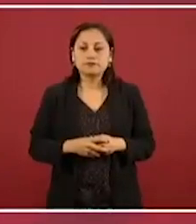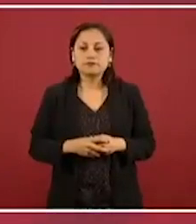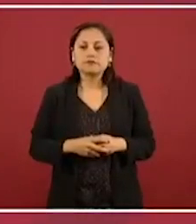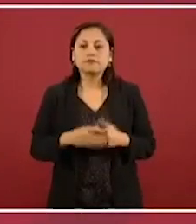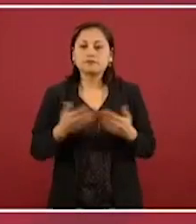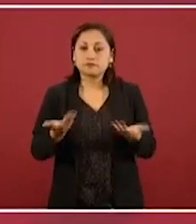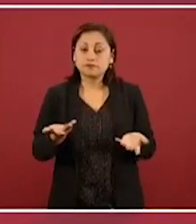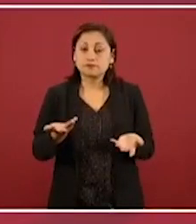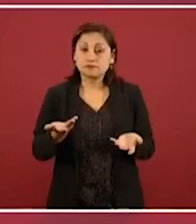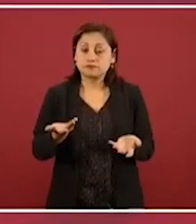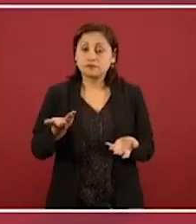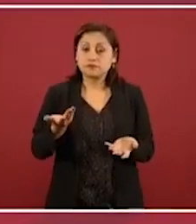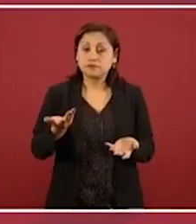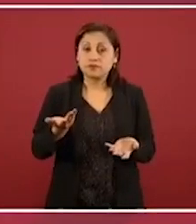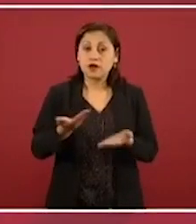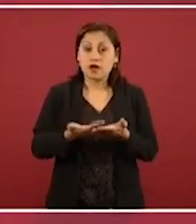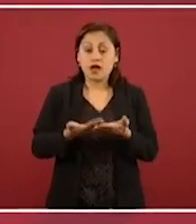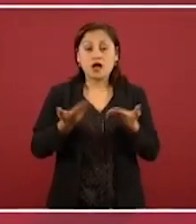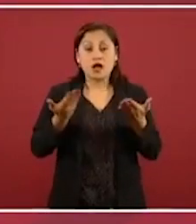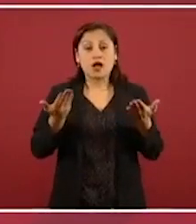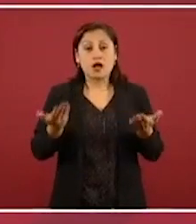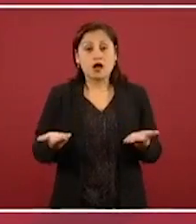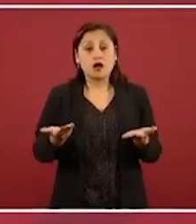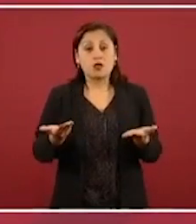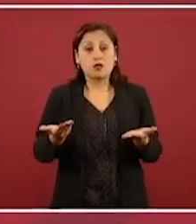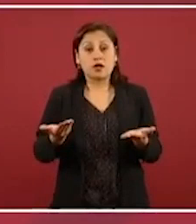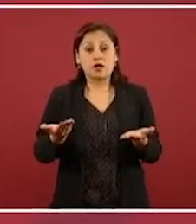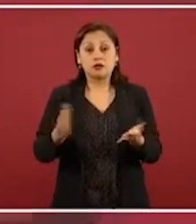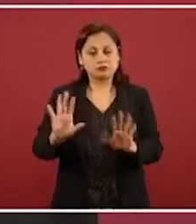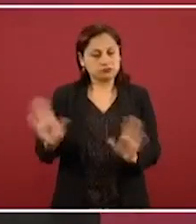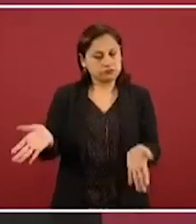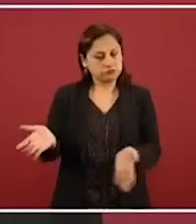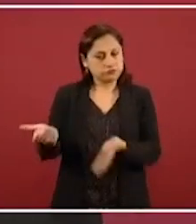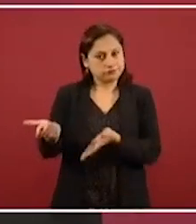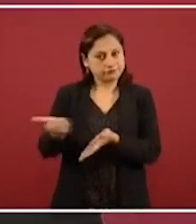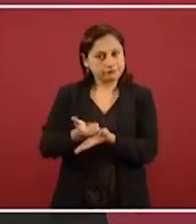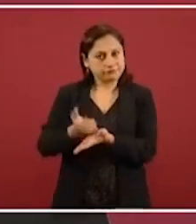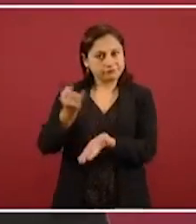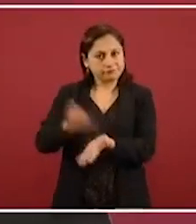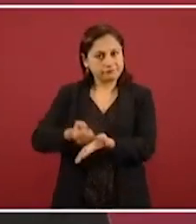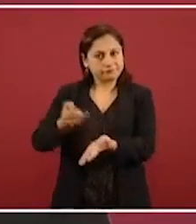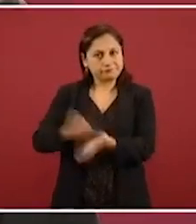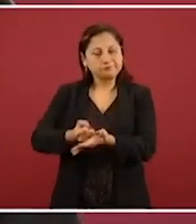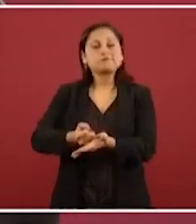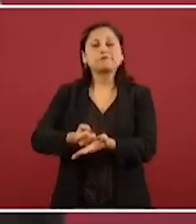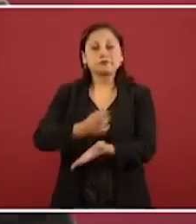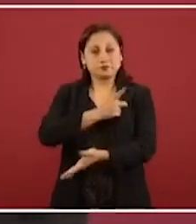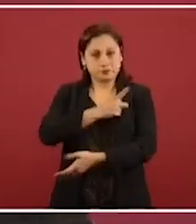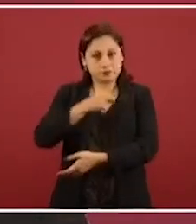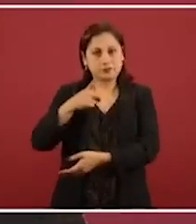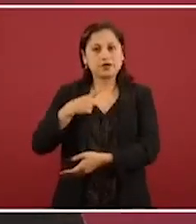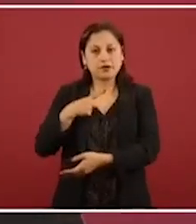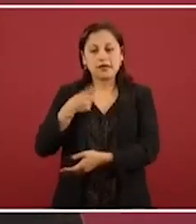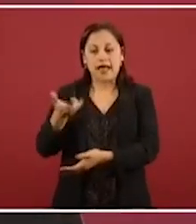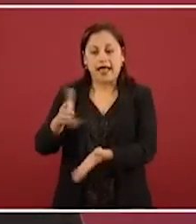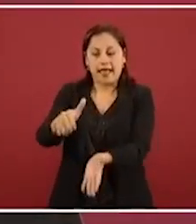así es como tenemos ingresos que nos permiten, eso es lo otro,